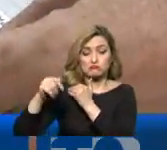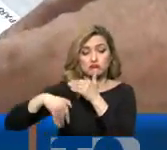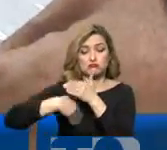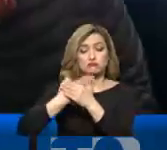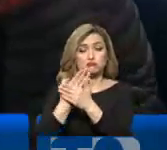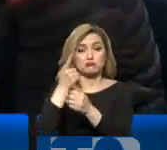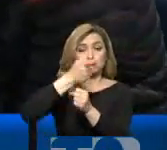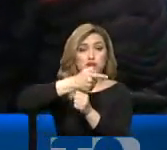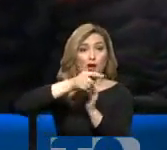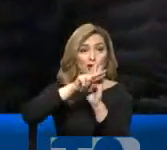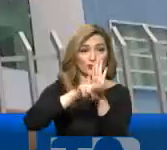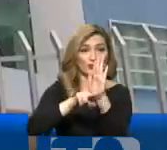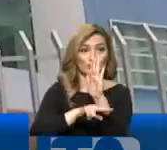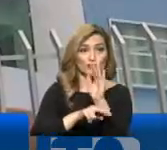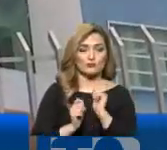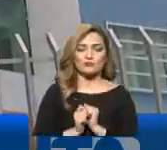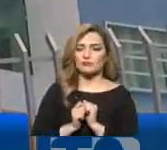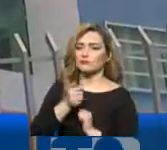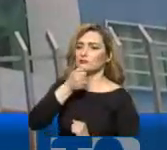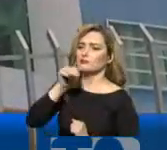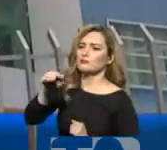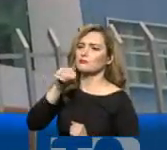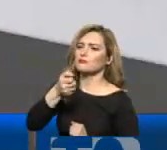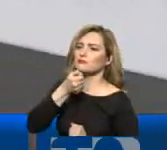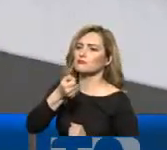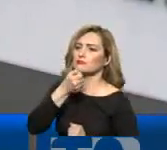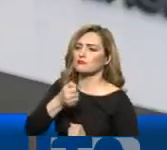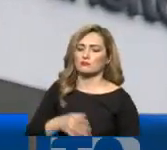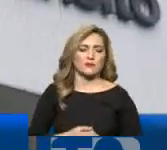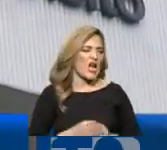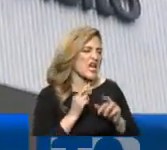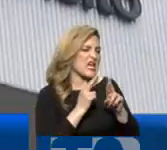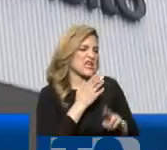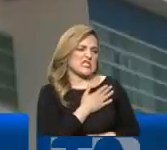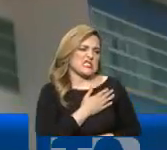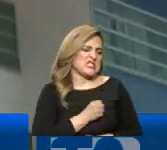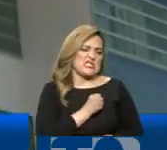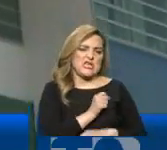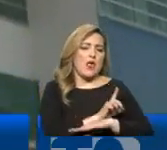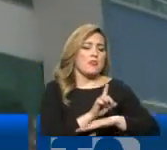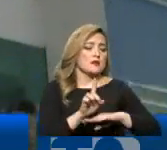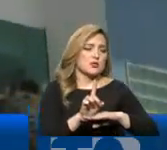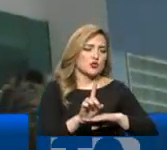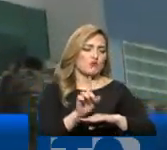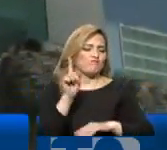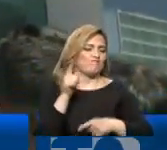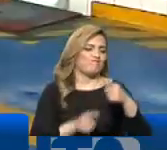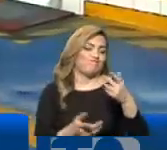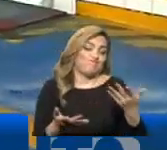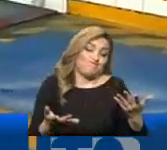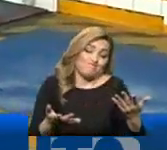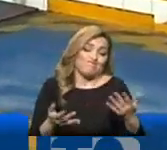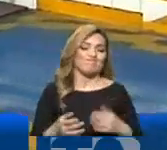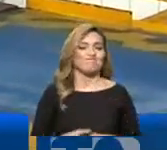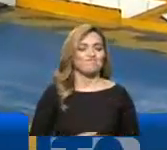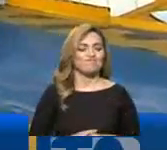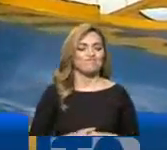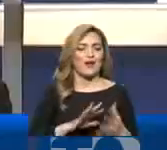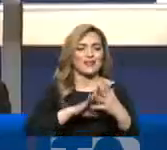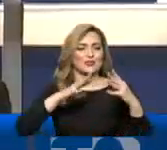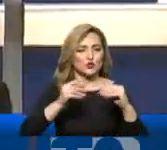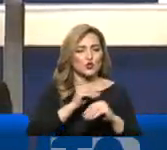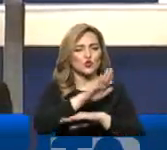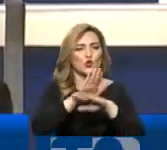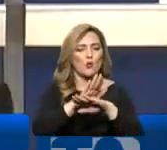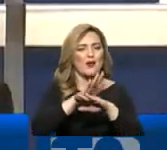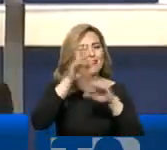nuevos lineamientos. Solicitamos una entrevista a esa entidad, pero nos indicaron que su director se encontraba en territorio y que la resolución respecto a